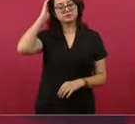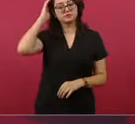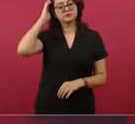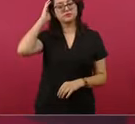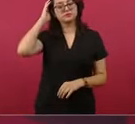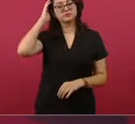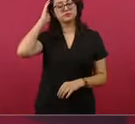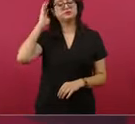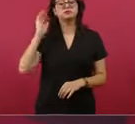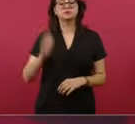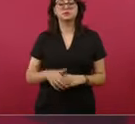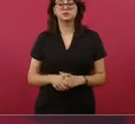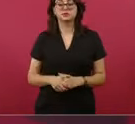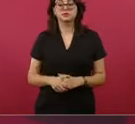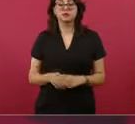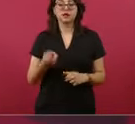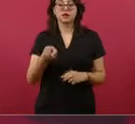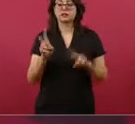atender este asunto, pero